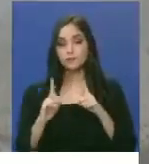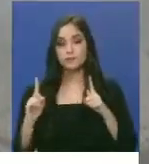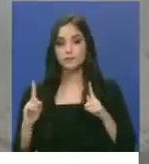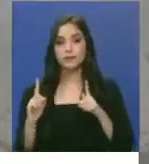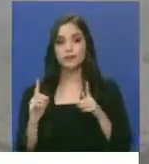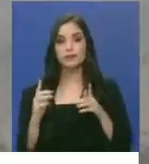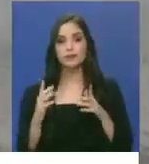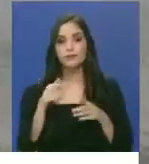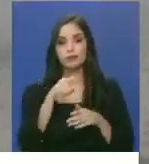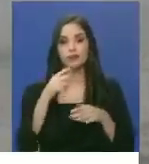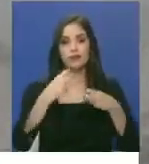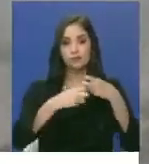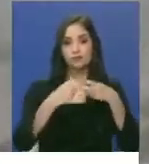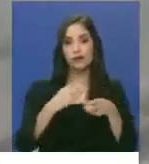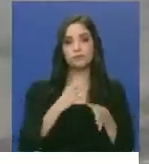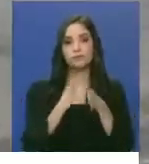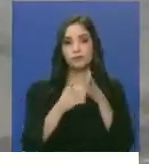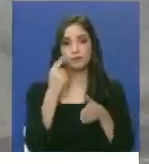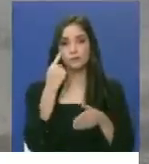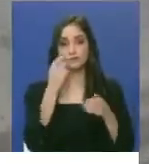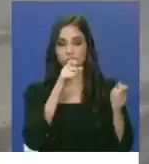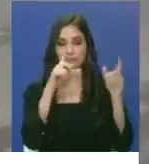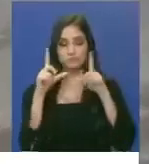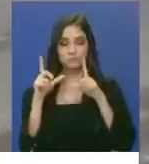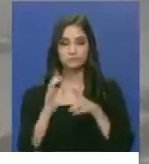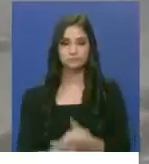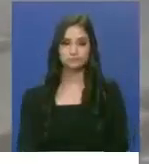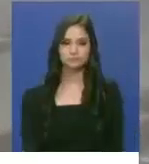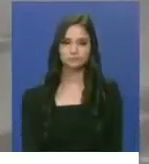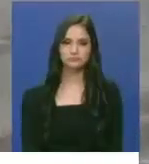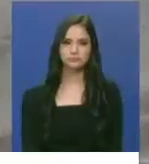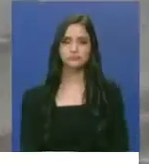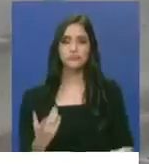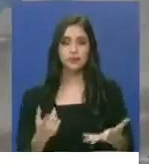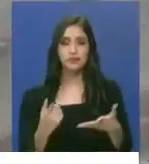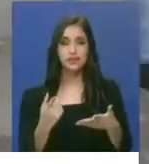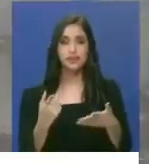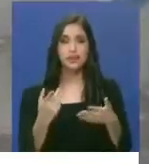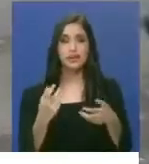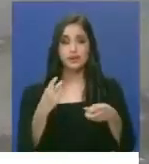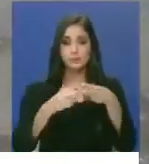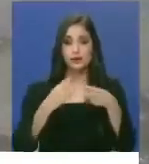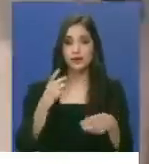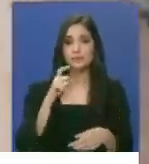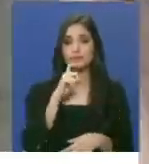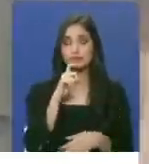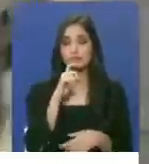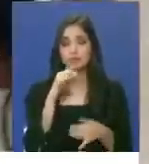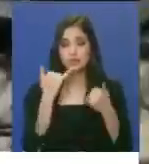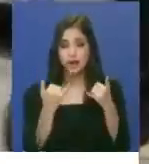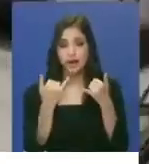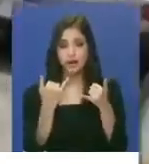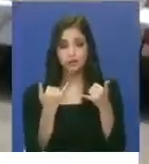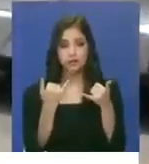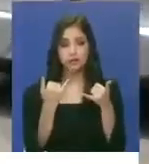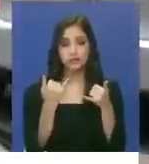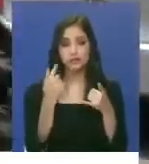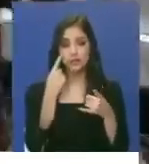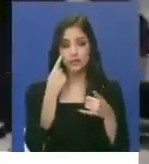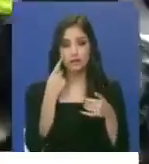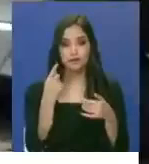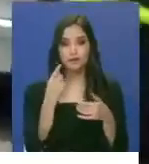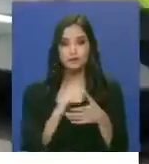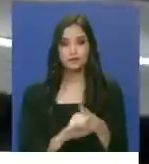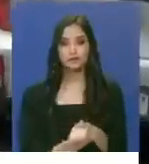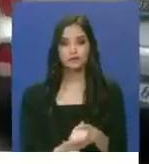punto al otro. Ustedes, compañeros, le podemos decir que la situación se ha tornado un tanto fuerte en este instante y es lo que está ocurriendo en este